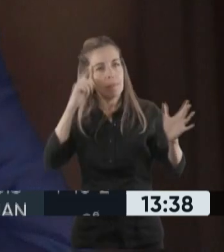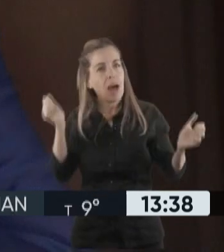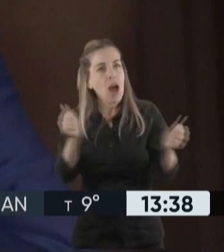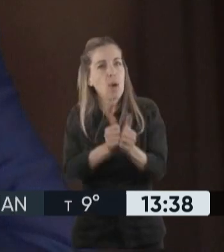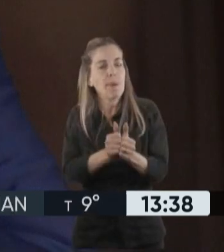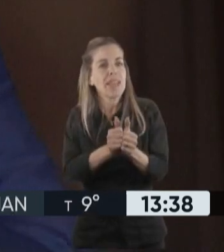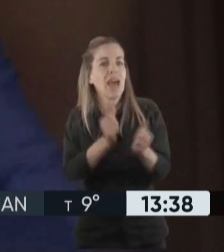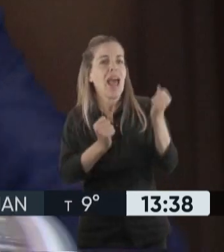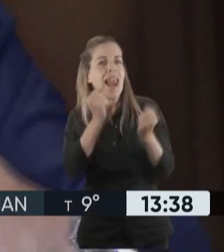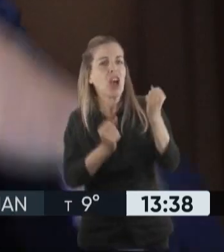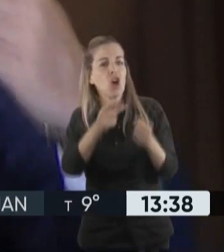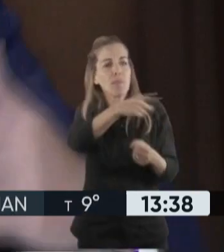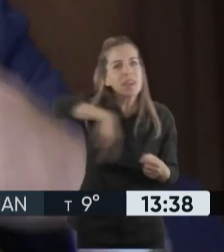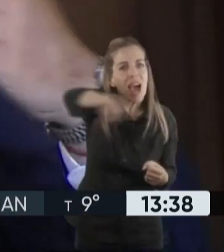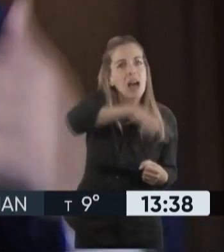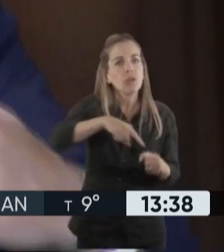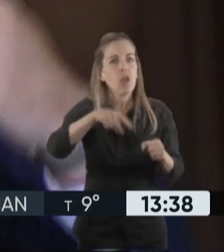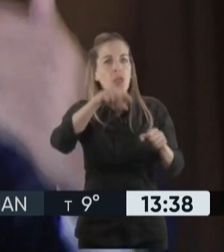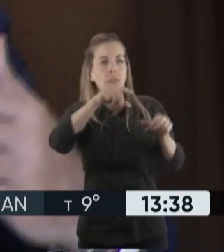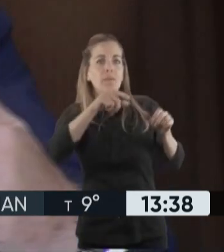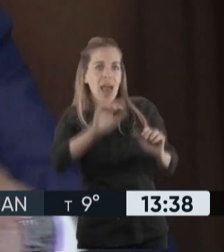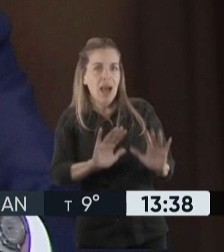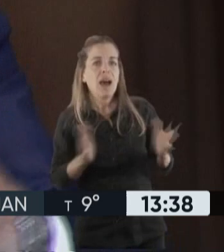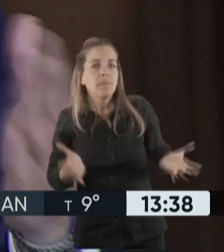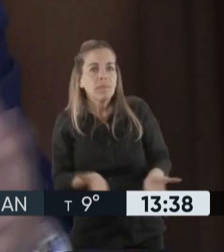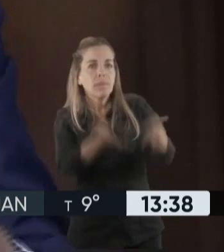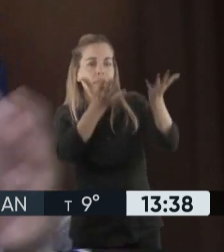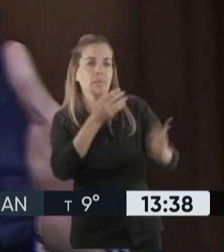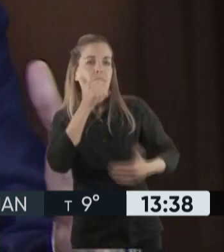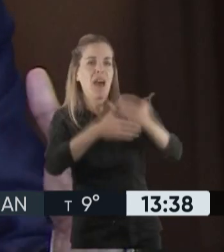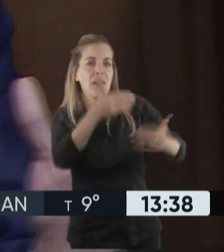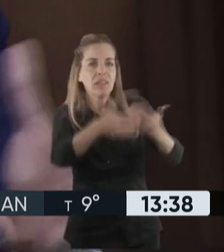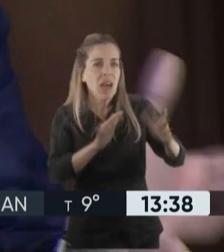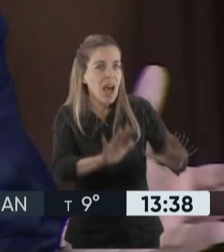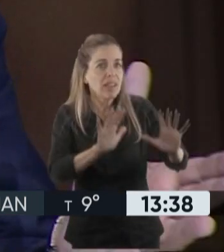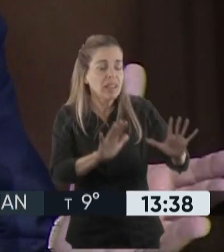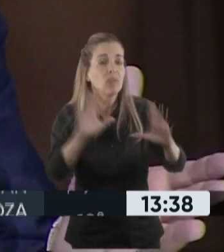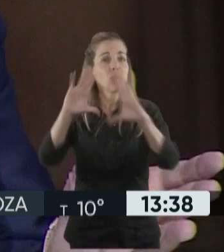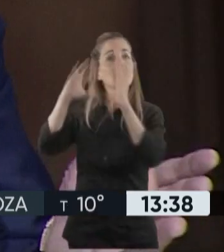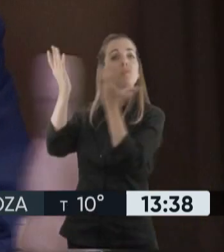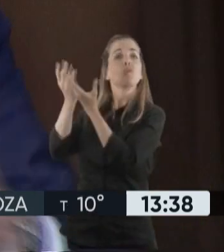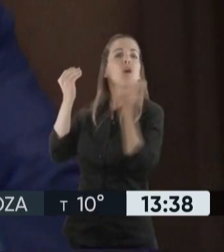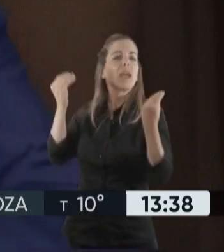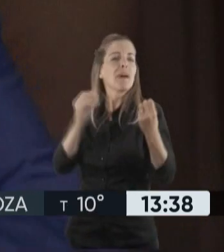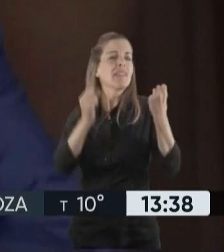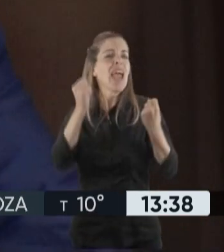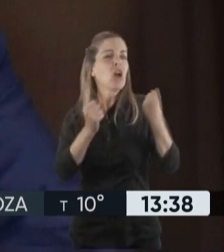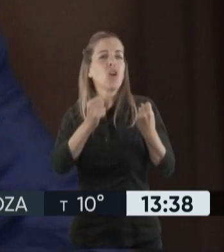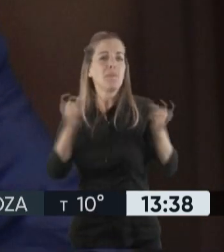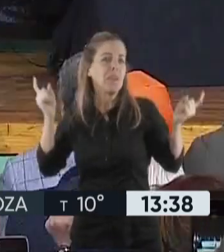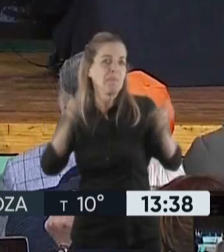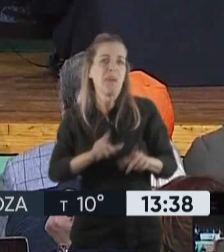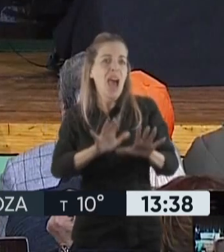popular, ayudándola a avanzar en un mundo donde la economía popular ha venido para quedarse.